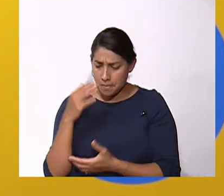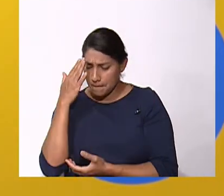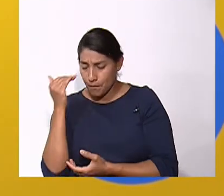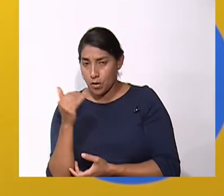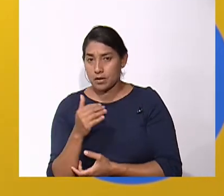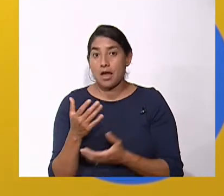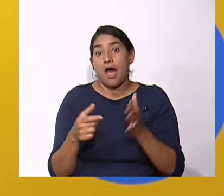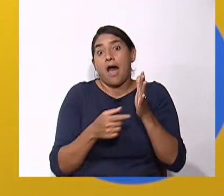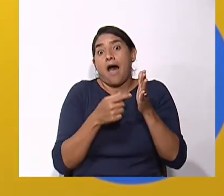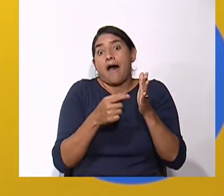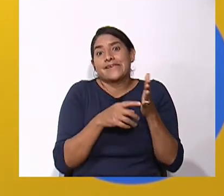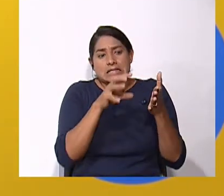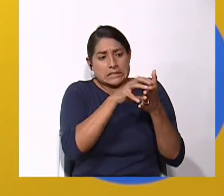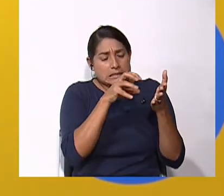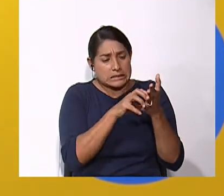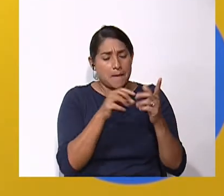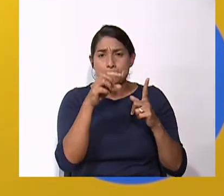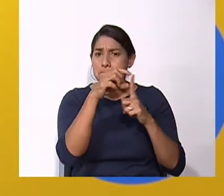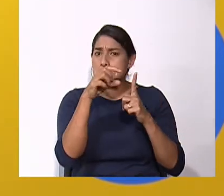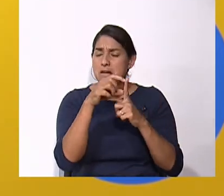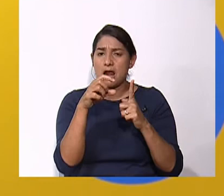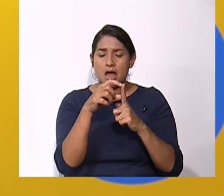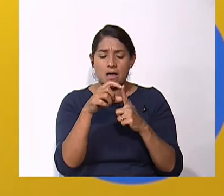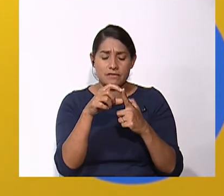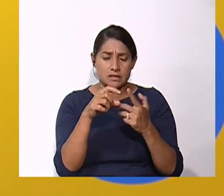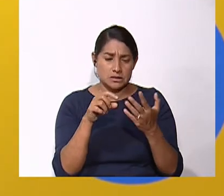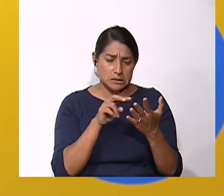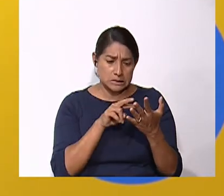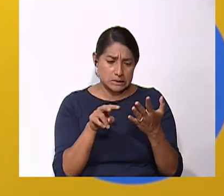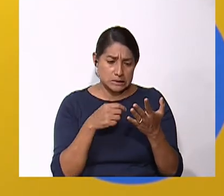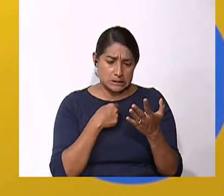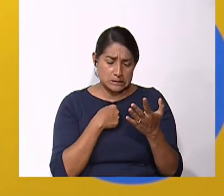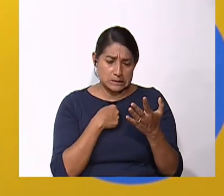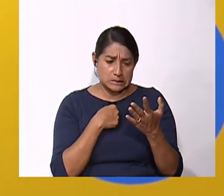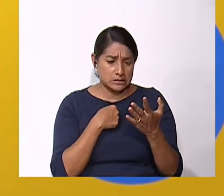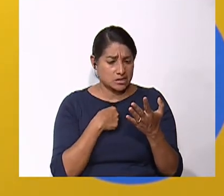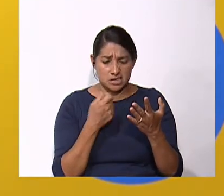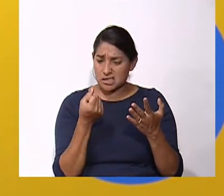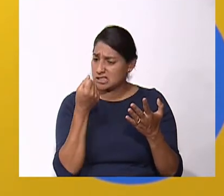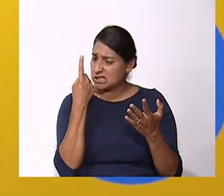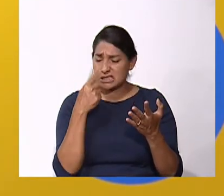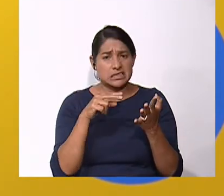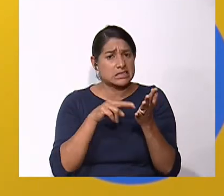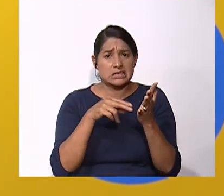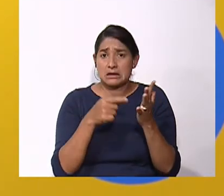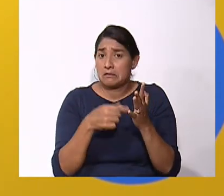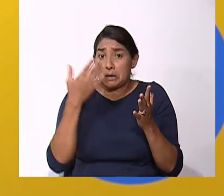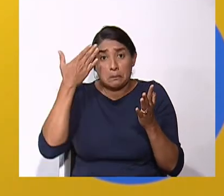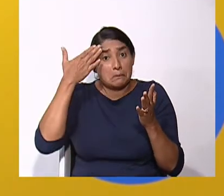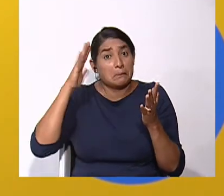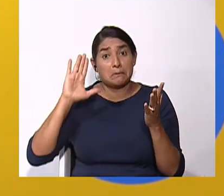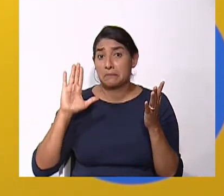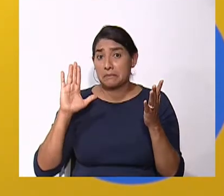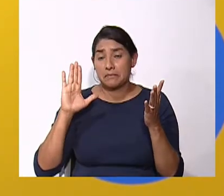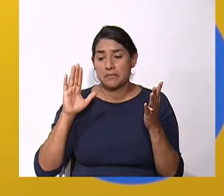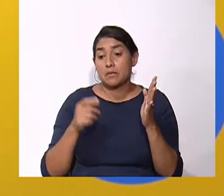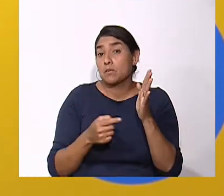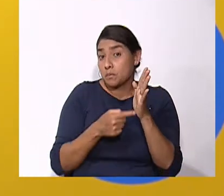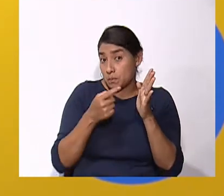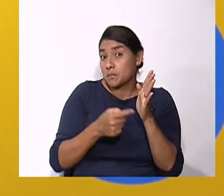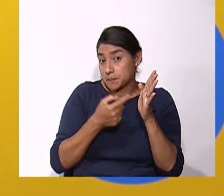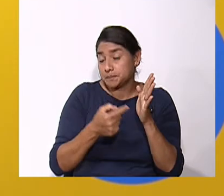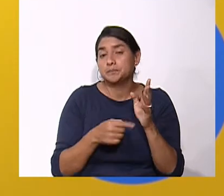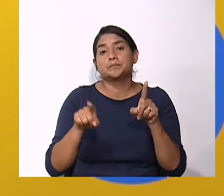los textos a veces traen palabras de las cuales yo no sé el significado. Muchas